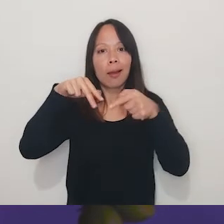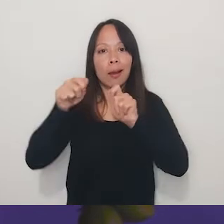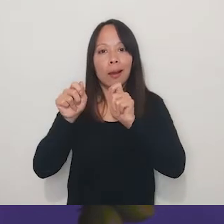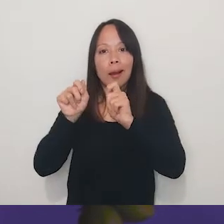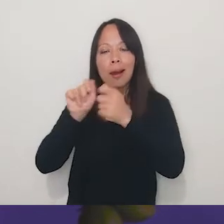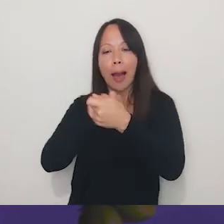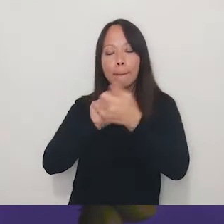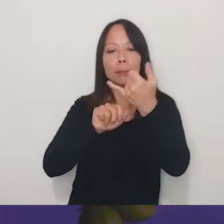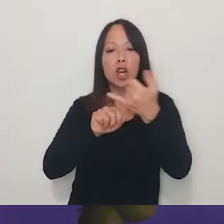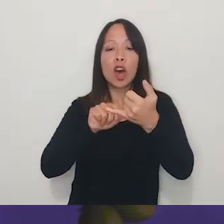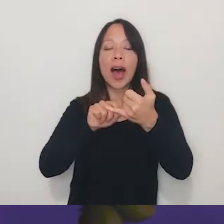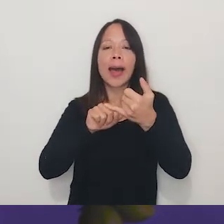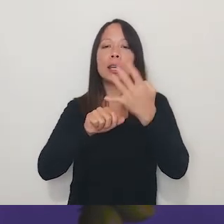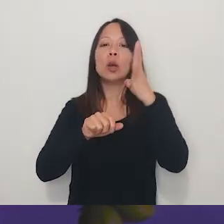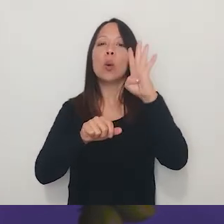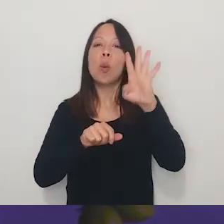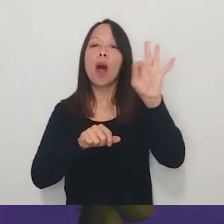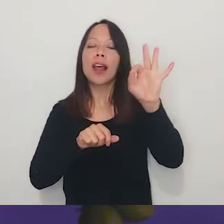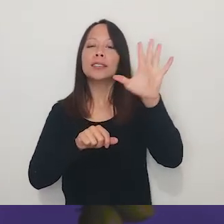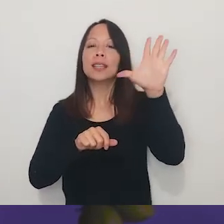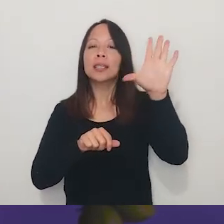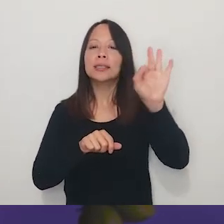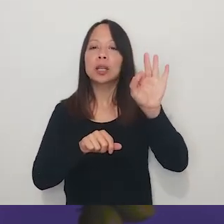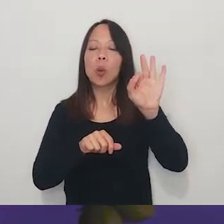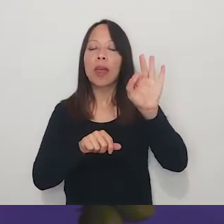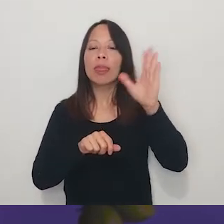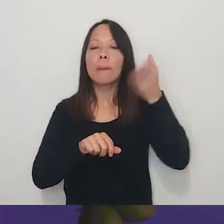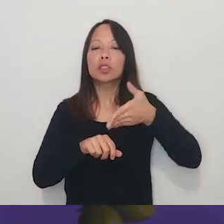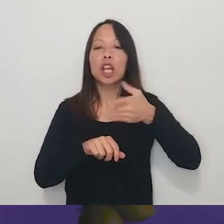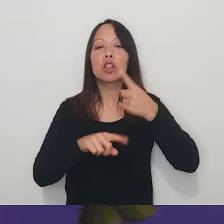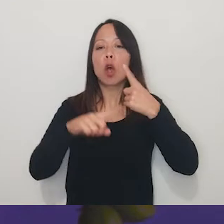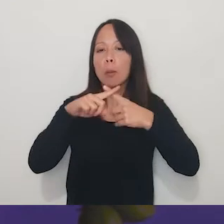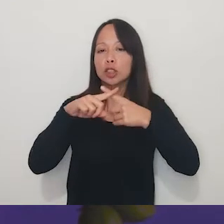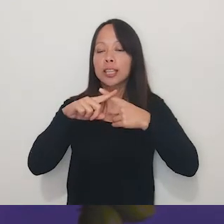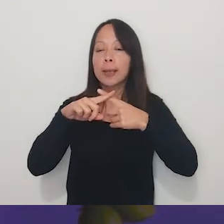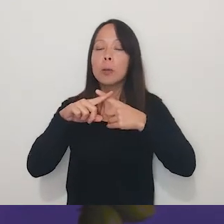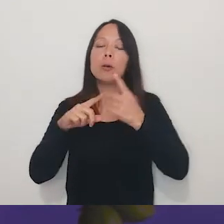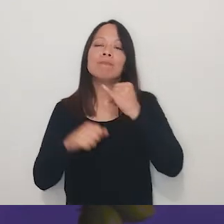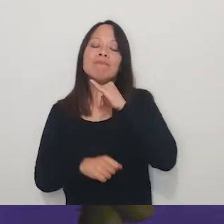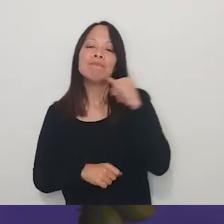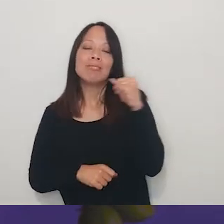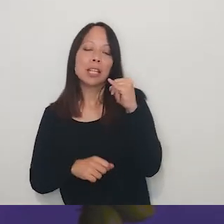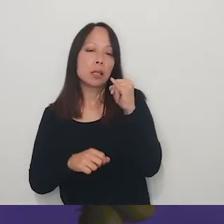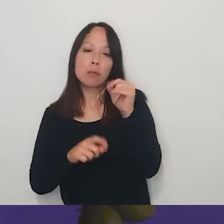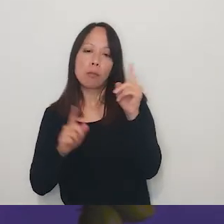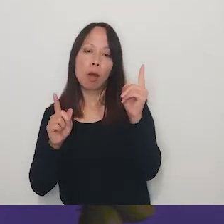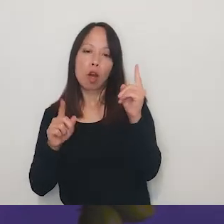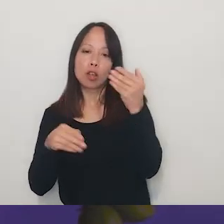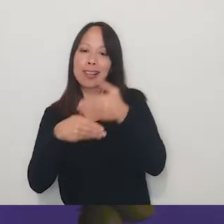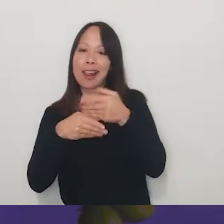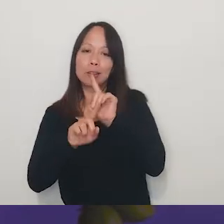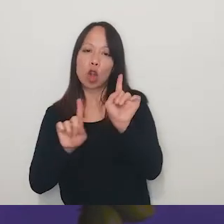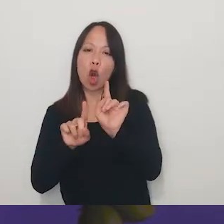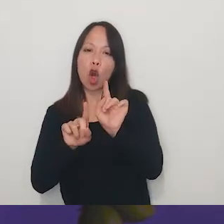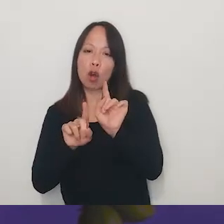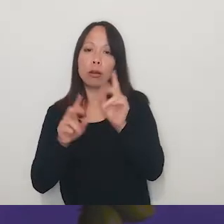los que tienen una variante de significado incierto, más o menos 40-50% son positivos, y los que son negativos no se cierran, pueden pasar